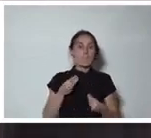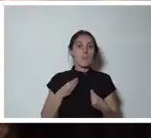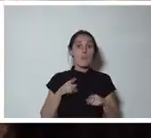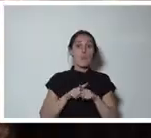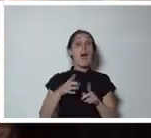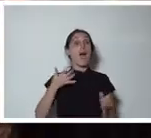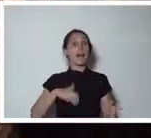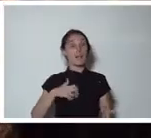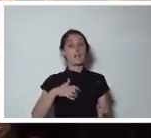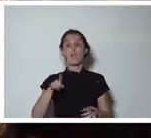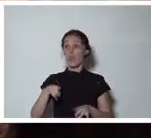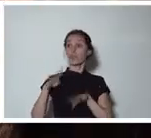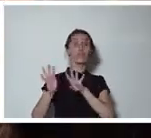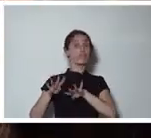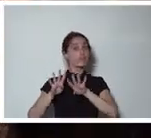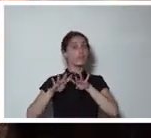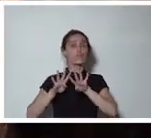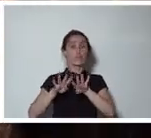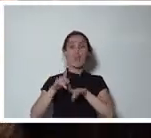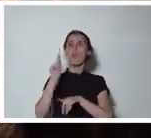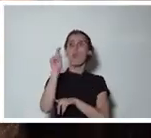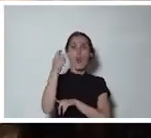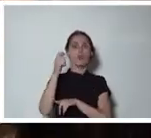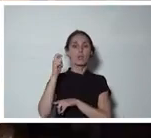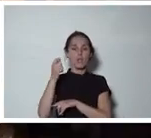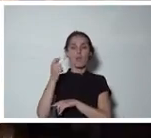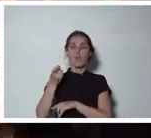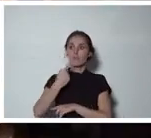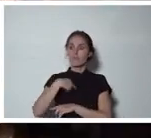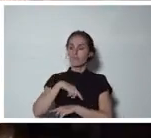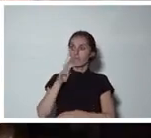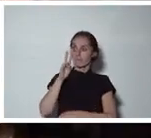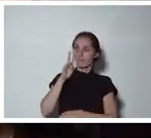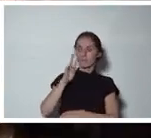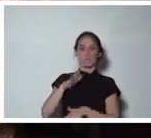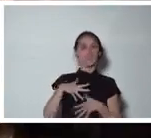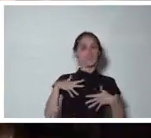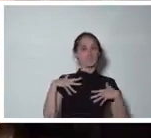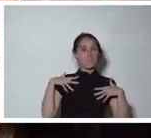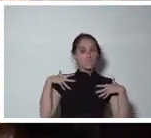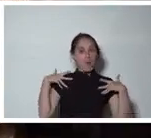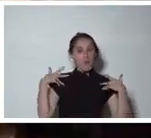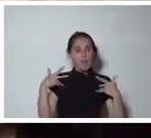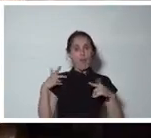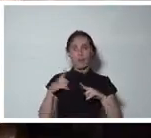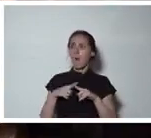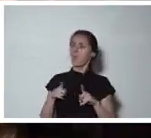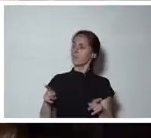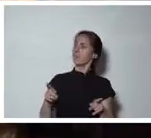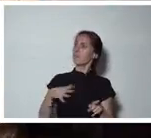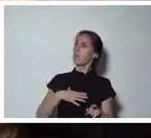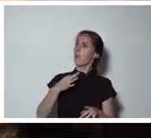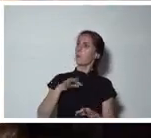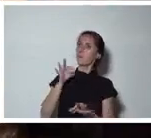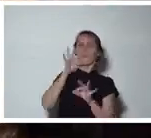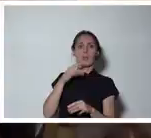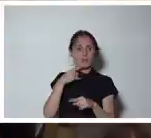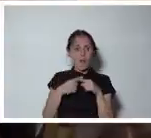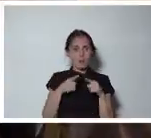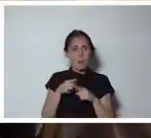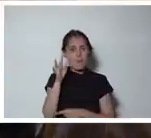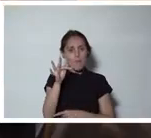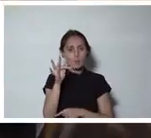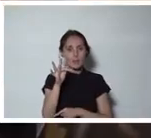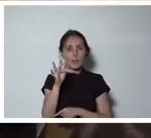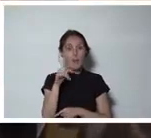conseguido que ha conseguido muchas cosas y que nos ha inspirado también a a nosotras y es una oleada global real que ya lleva